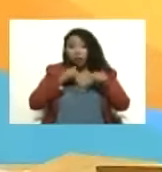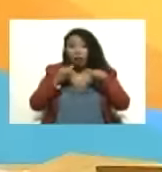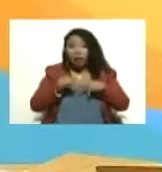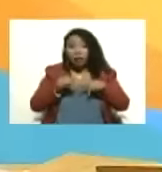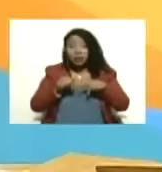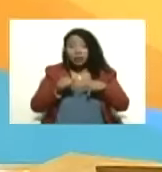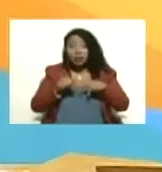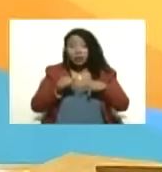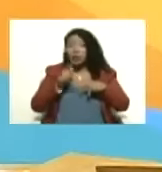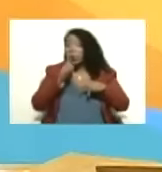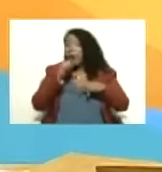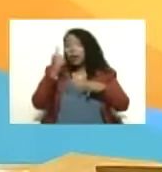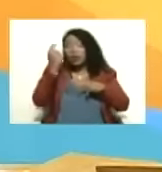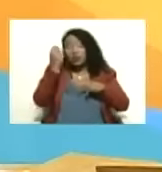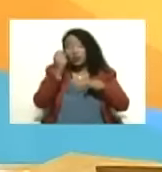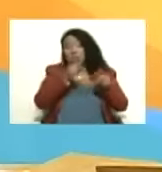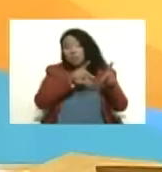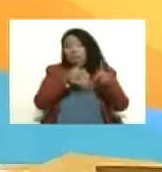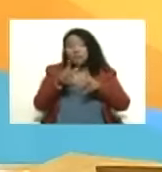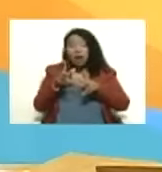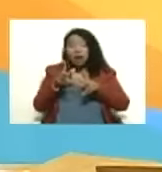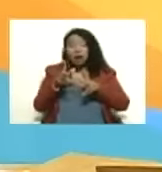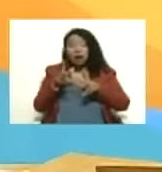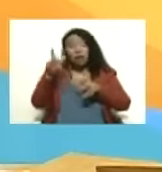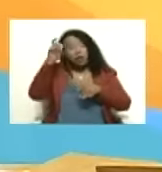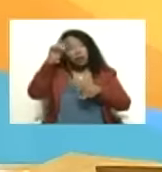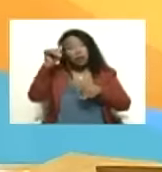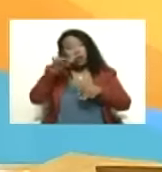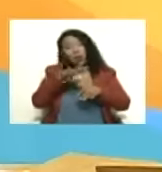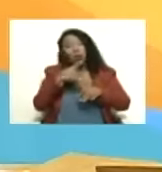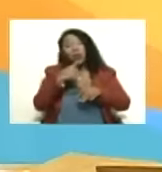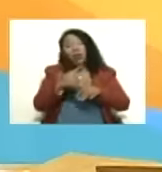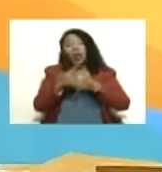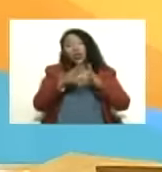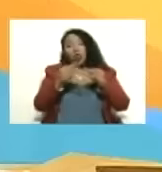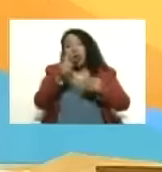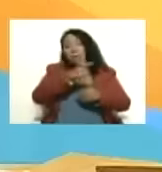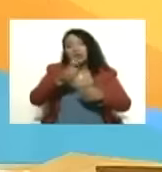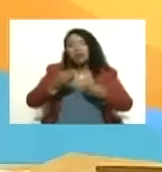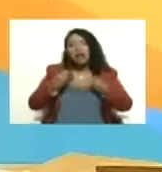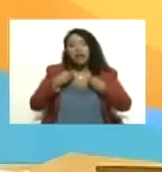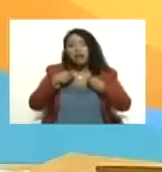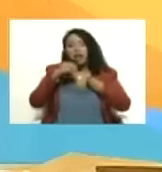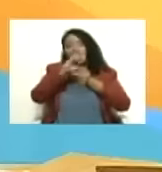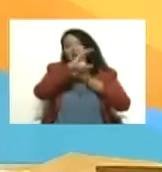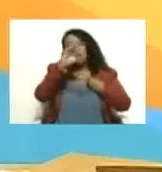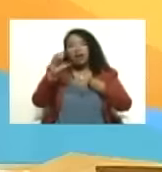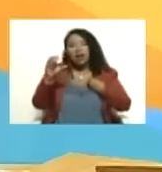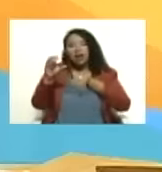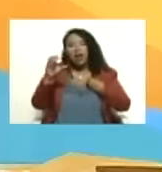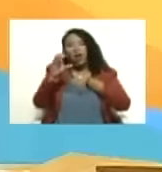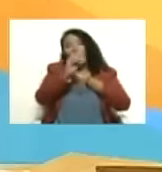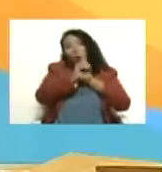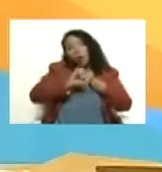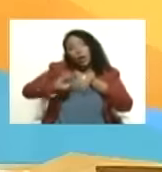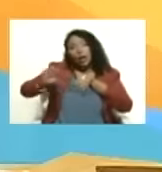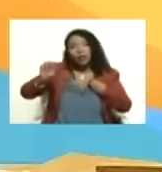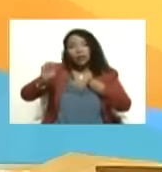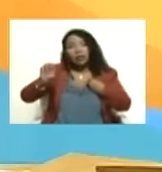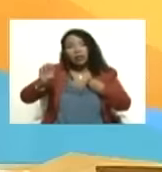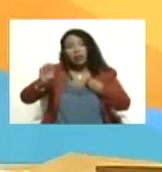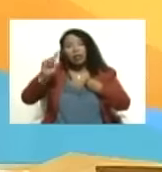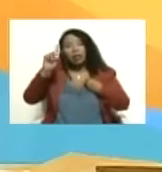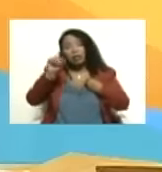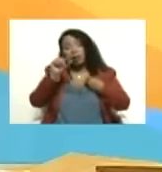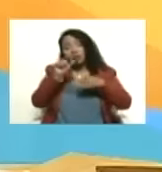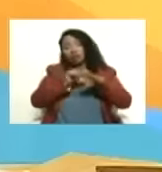ningú plan de agredir a ningún país a ningún pueblo alguno y que lo digan todos los habites del Caribe Oriental occidental incluida